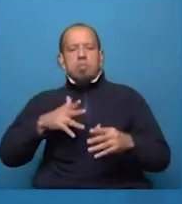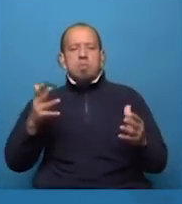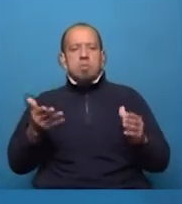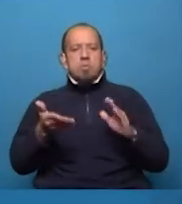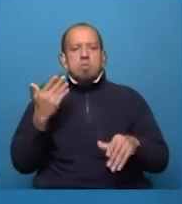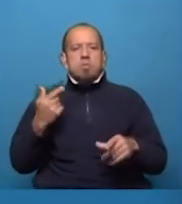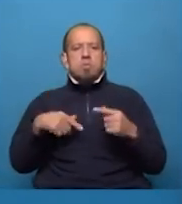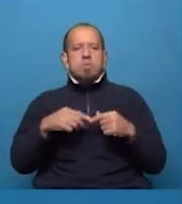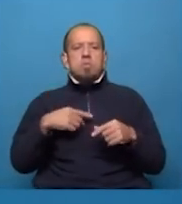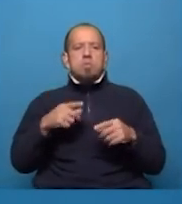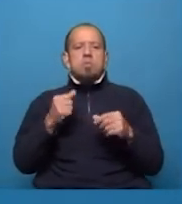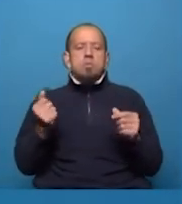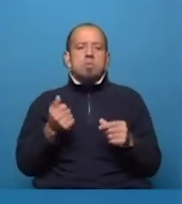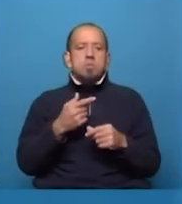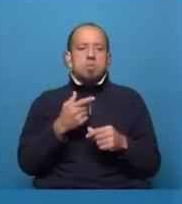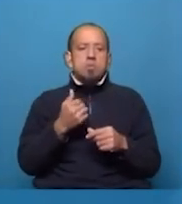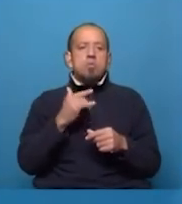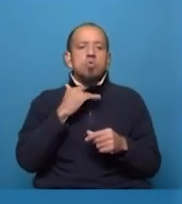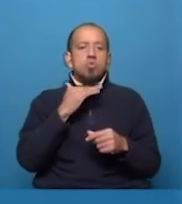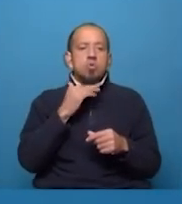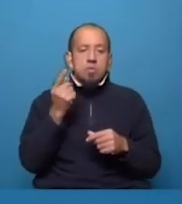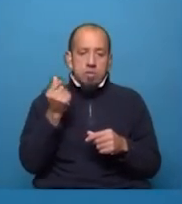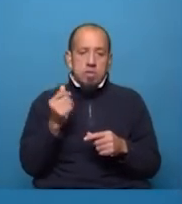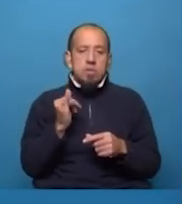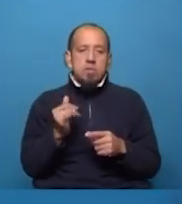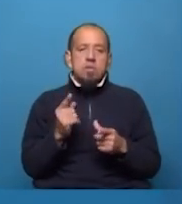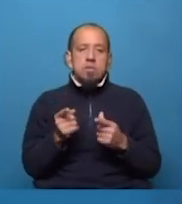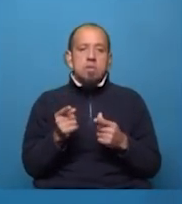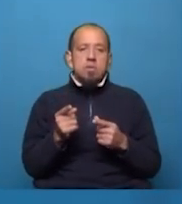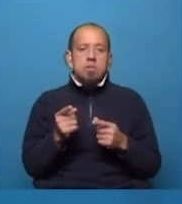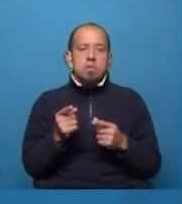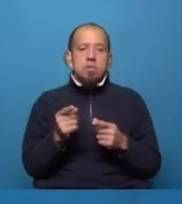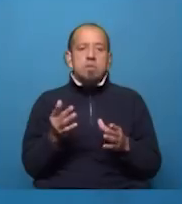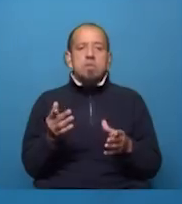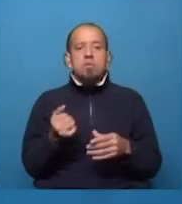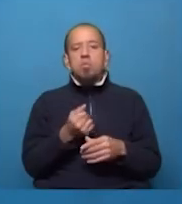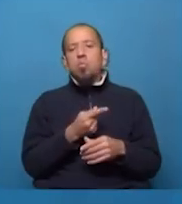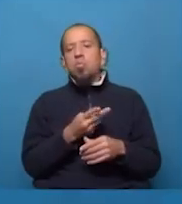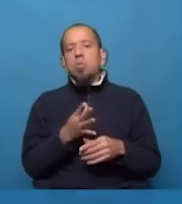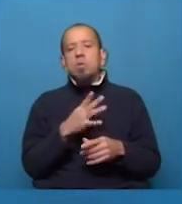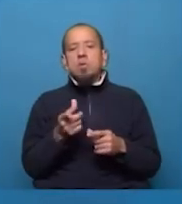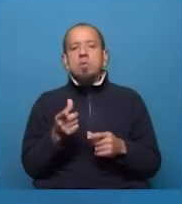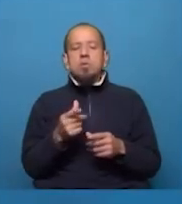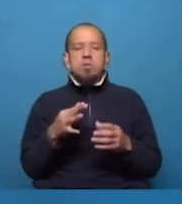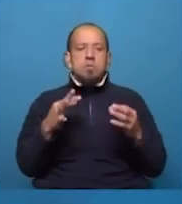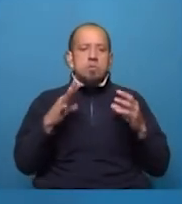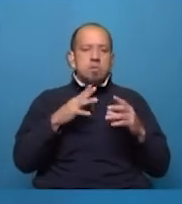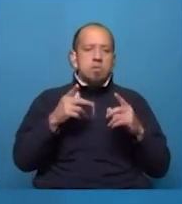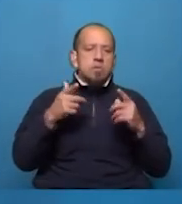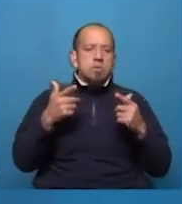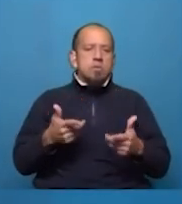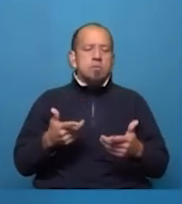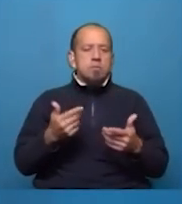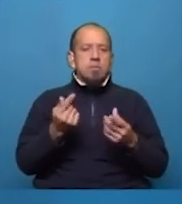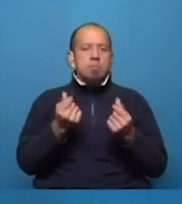se lava en helado no hay duda Cuántas estructuras serias grandes se dedican